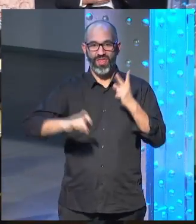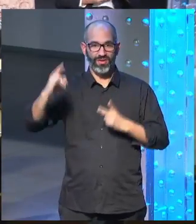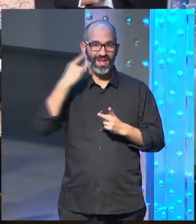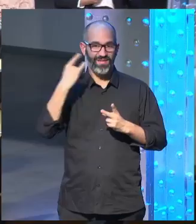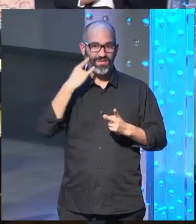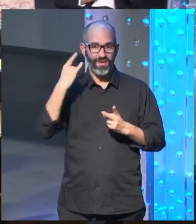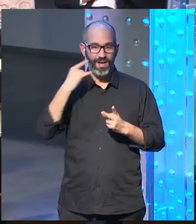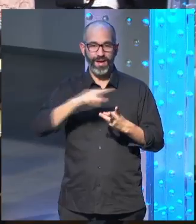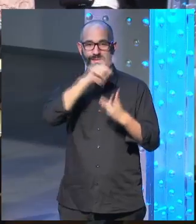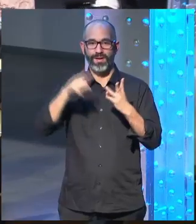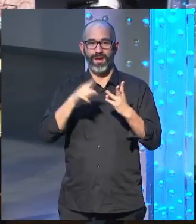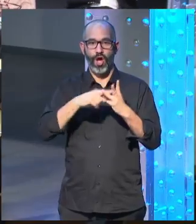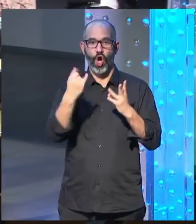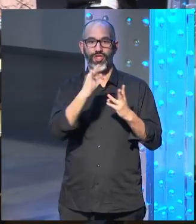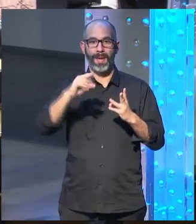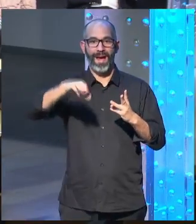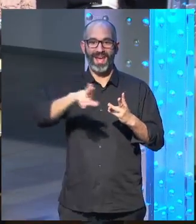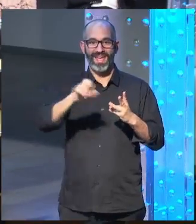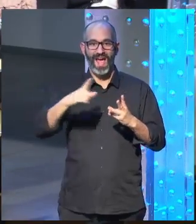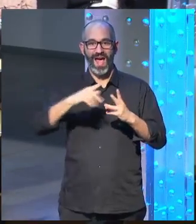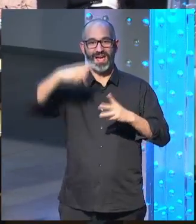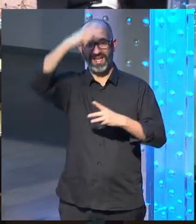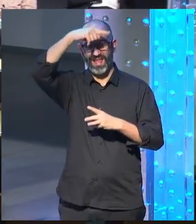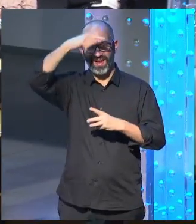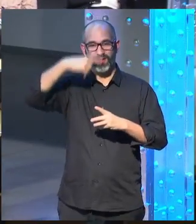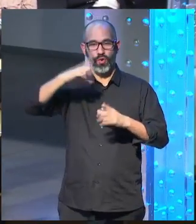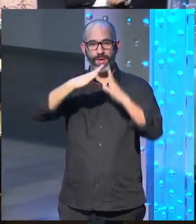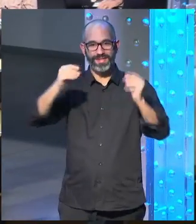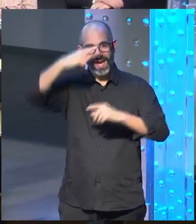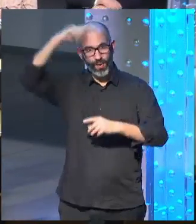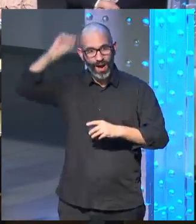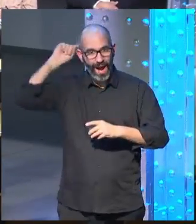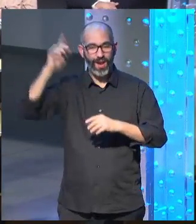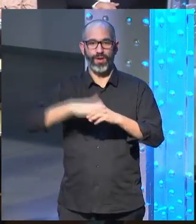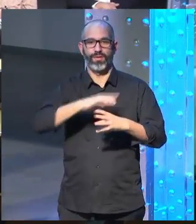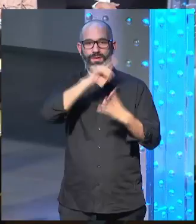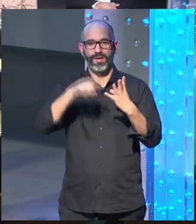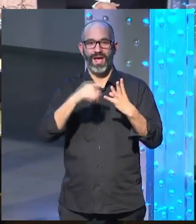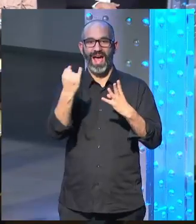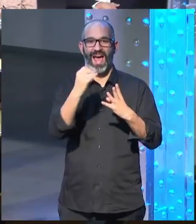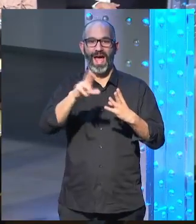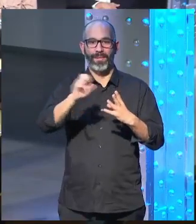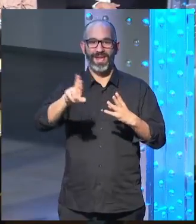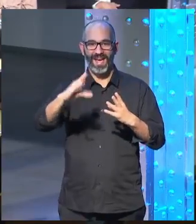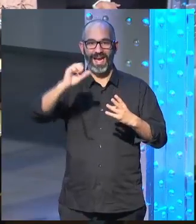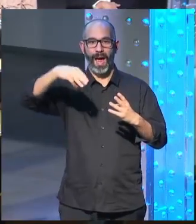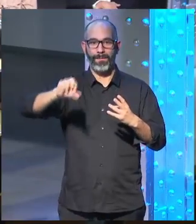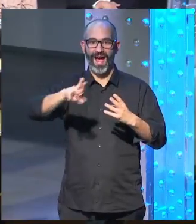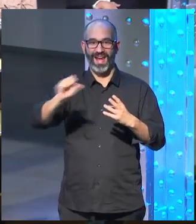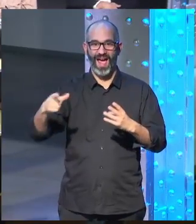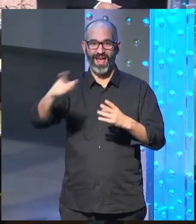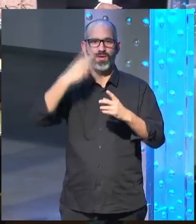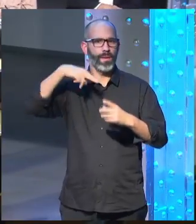Telefónica. José María, catedrático de comunicación audiovisual de la Universidad Rey Juan Carlos. Javier Cámara, cofundador de Vivi, con